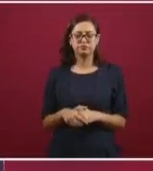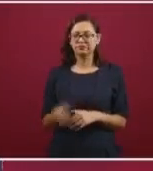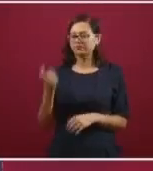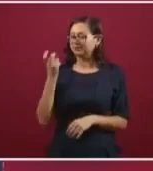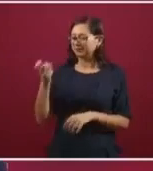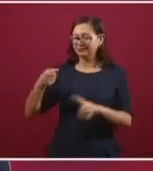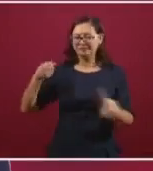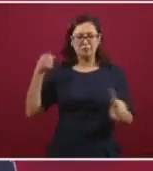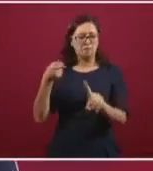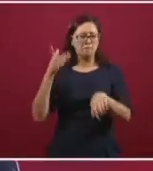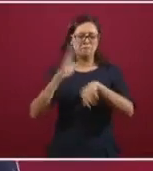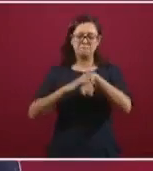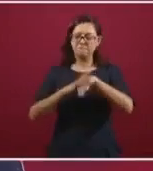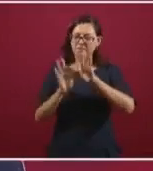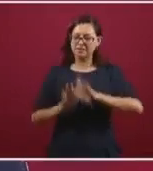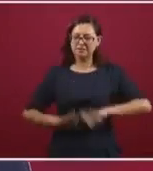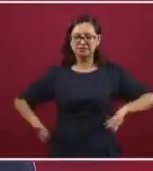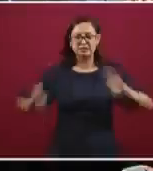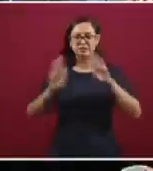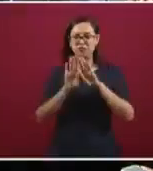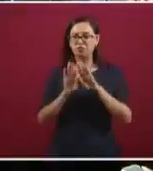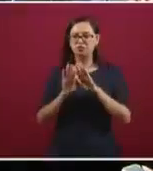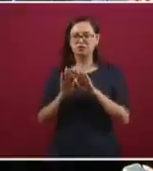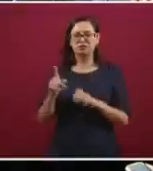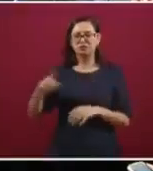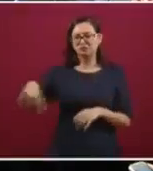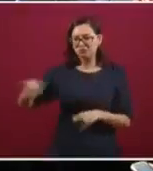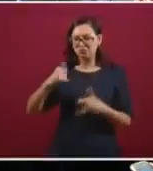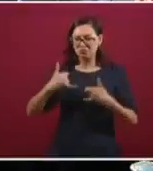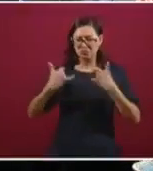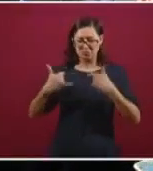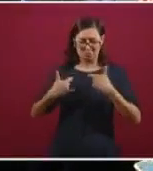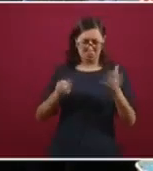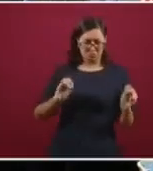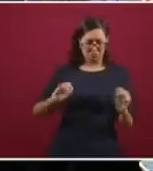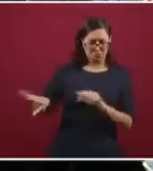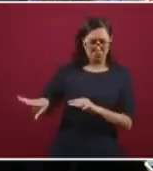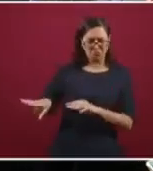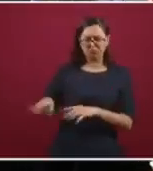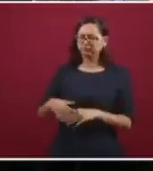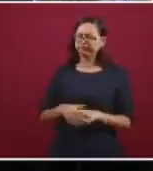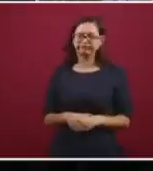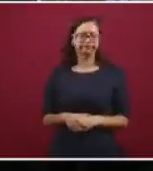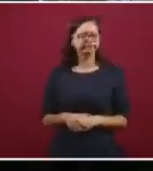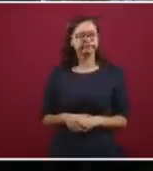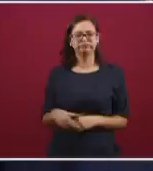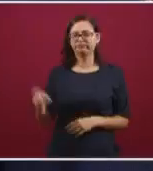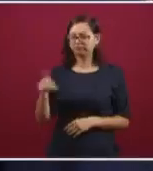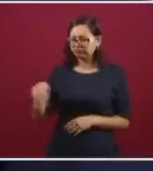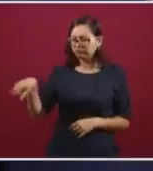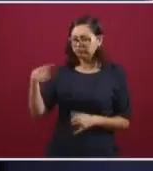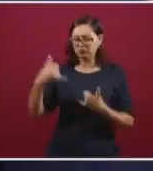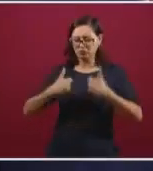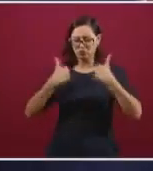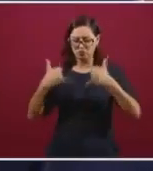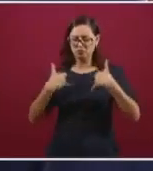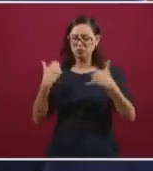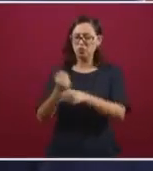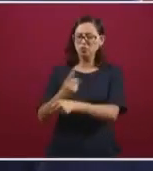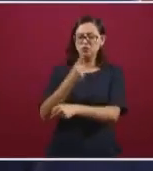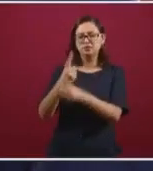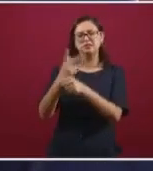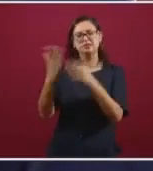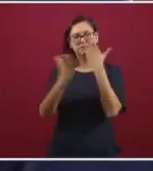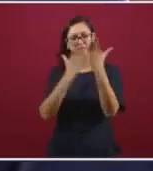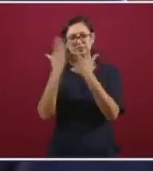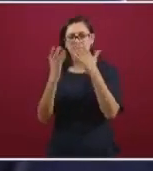clave, no darle la espalda a los jóvenes. Que los jóvenes tengan oportunidad de estudio, tengan